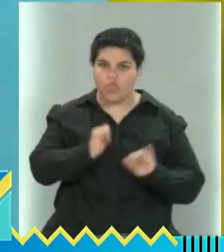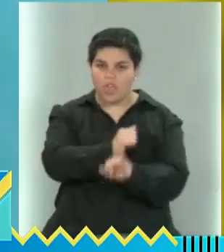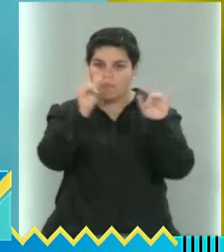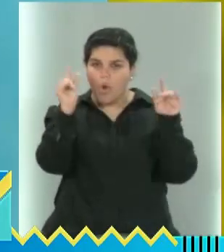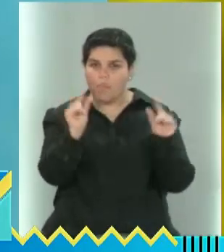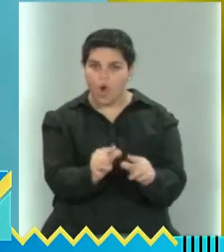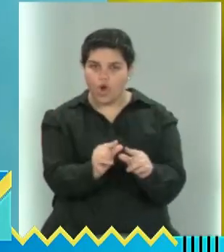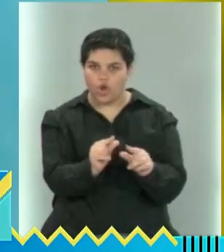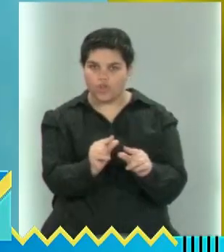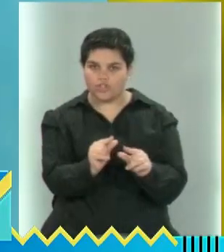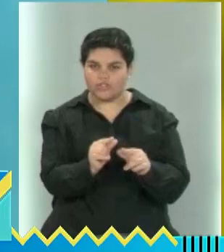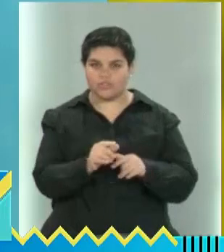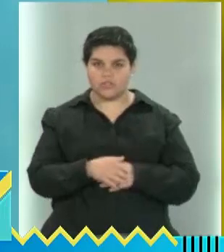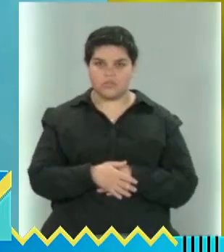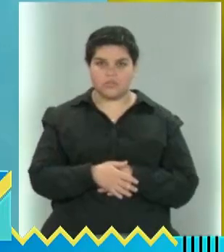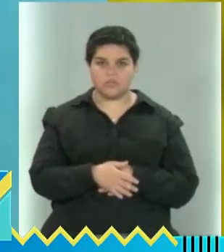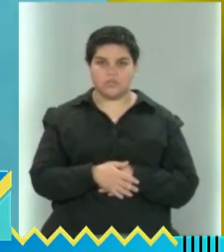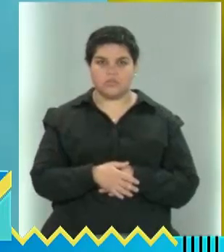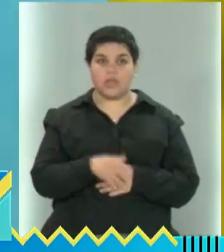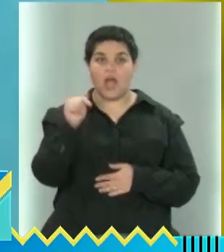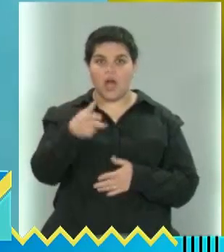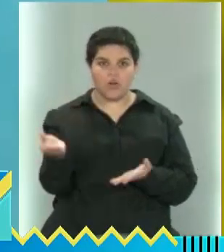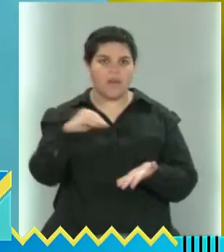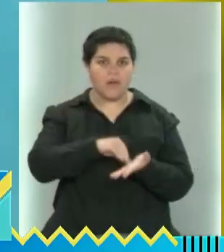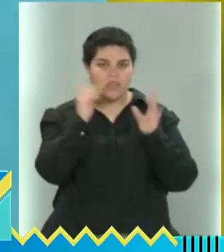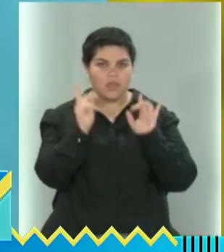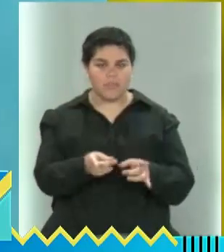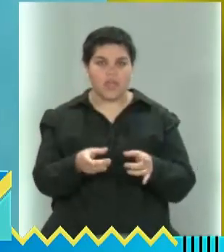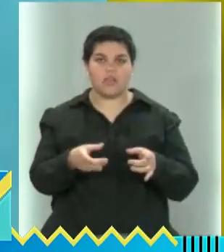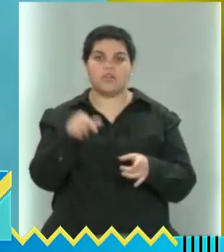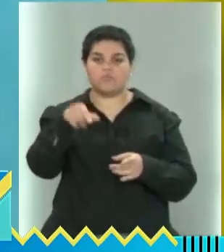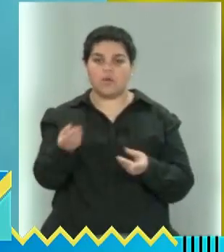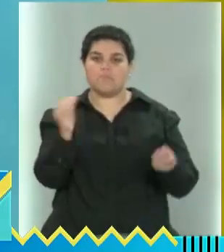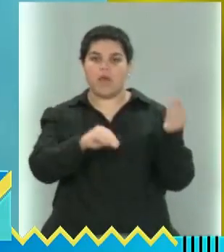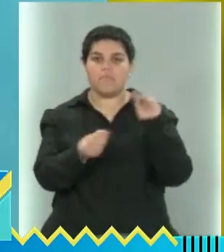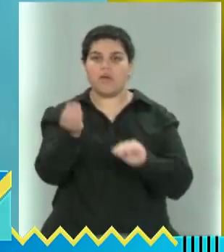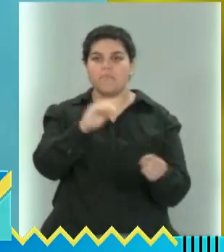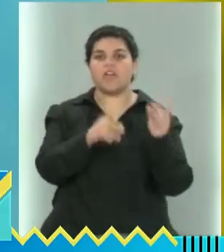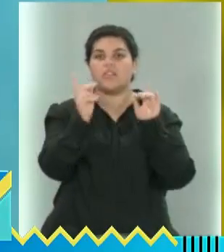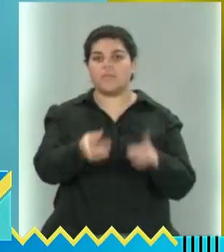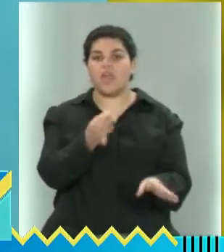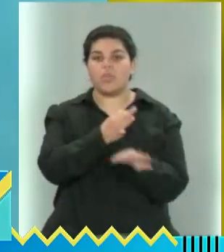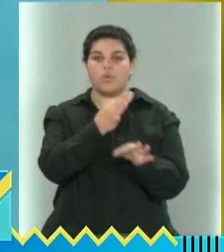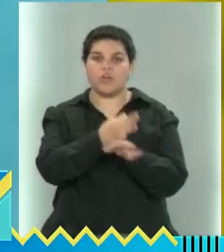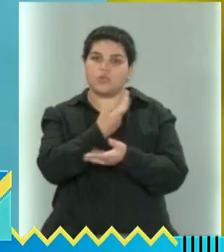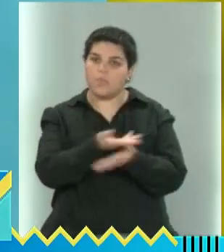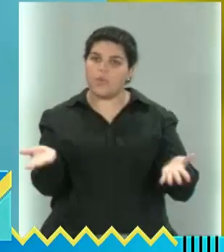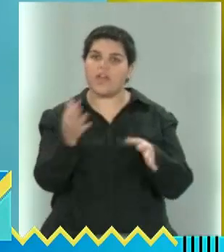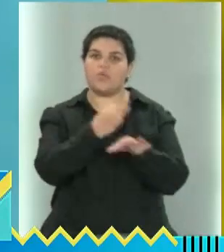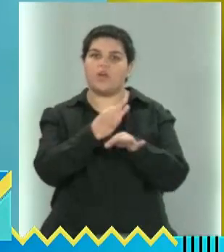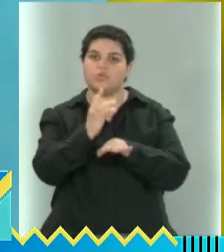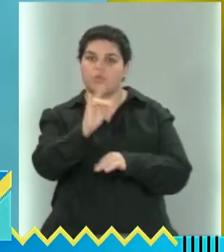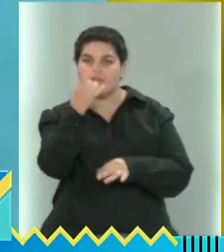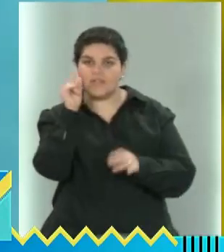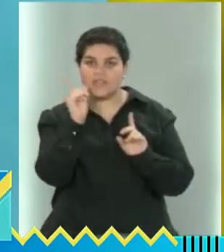de los grandes medios, si se quiere. Entonces, bueno, nos vamos a sumar a estas redes sociales hablando de la educación pública, hablando de la educación universitaria,